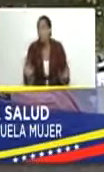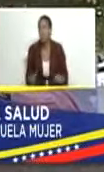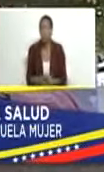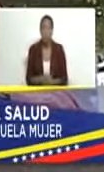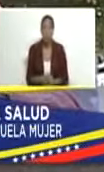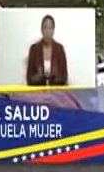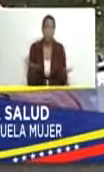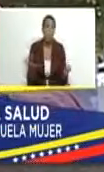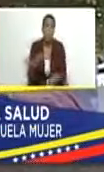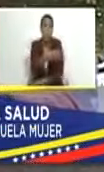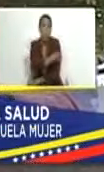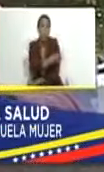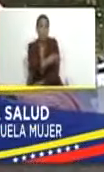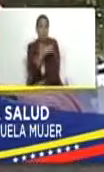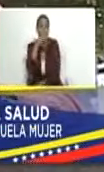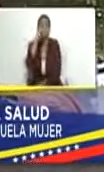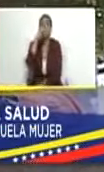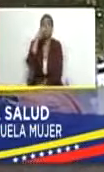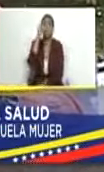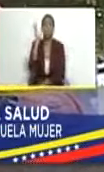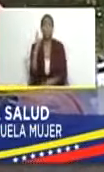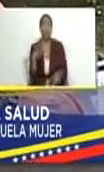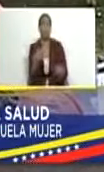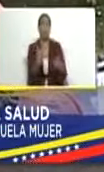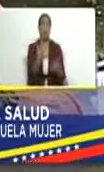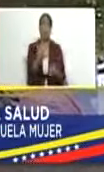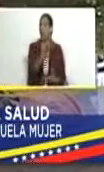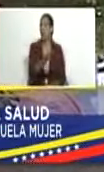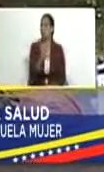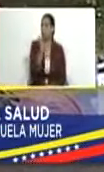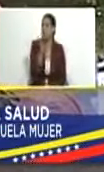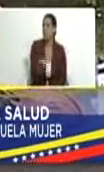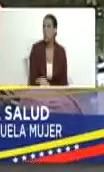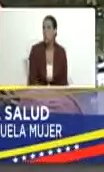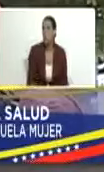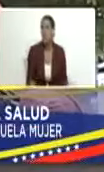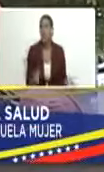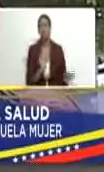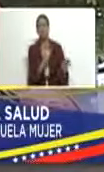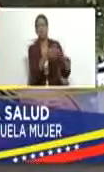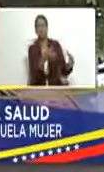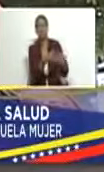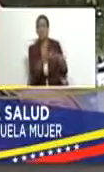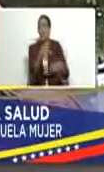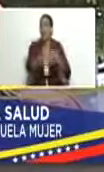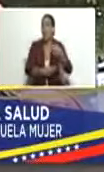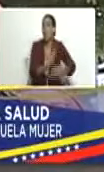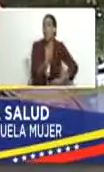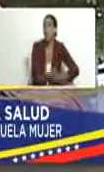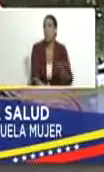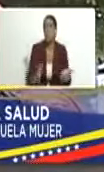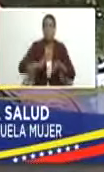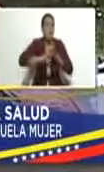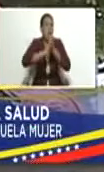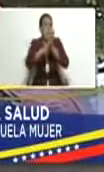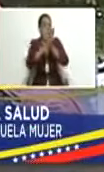Porque la derecha de los apellidos y el imperialismo dice, no, la revolución se